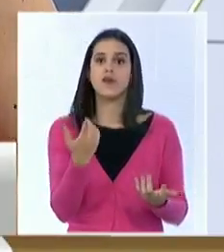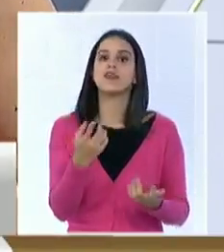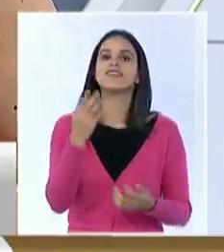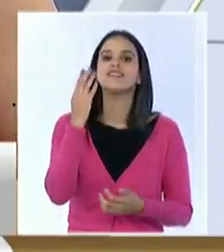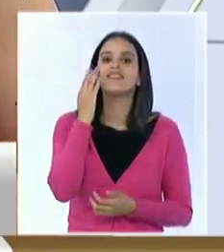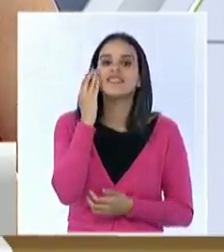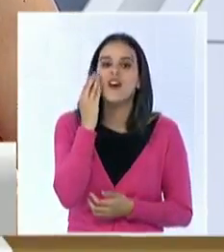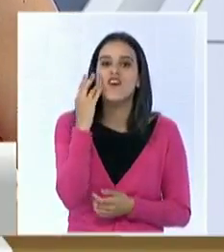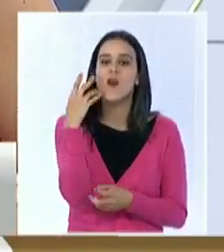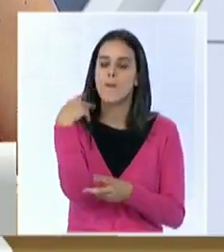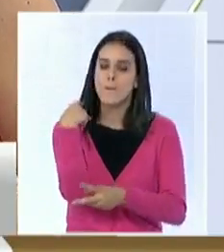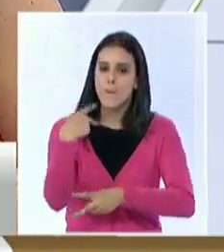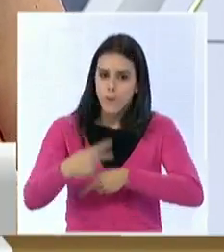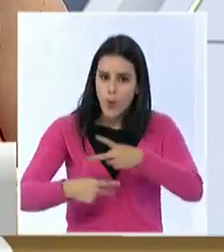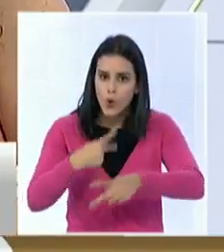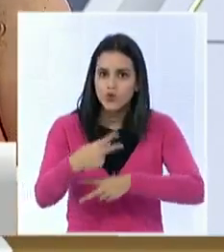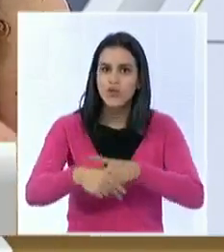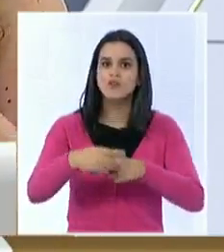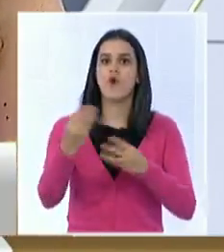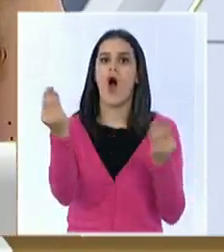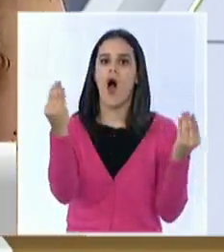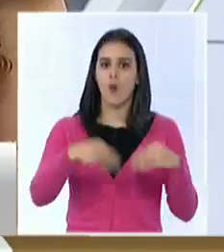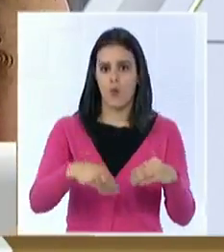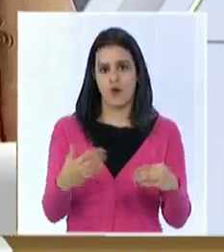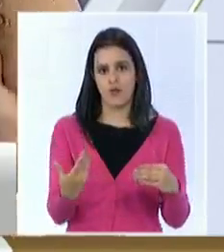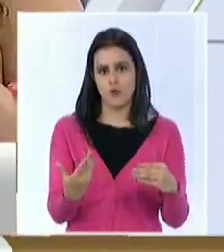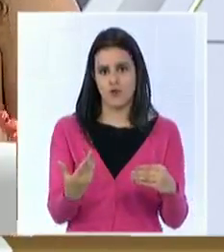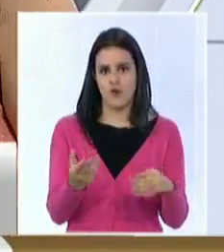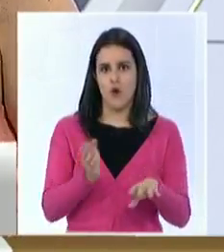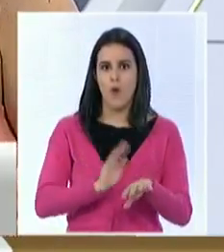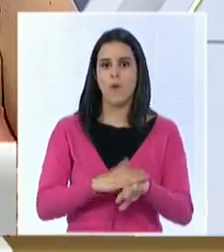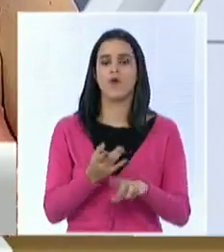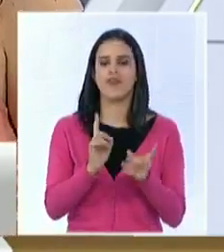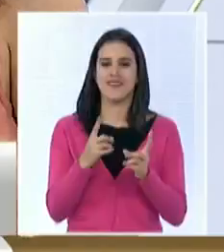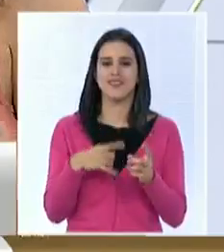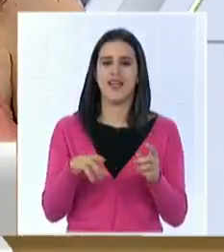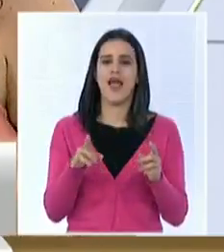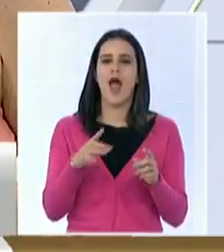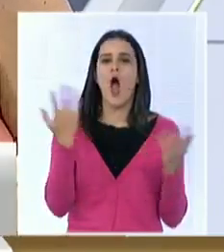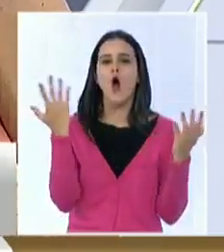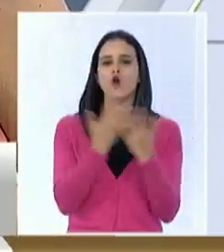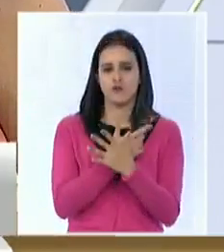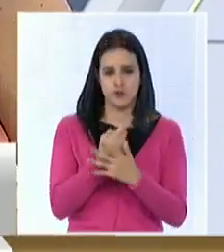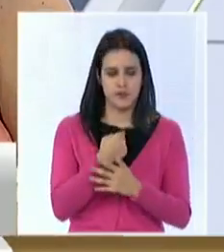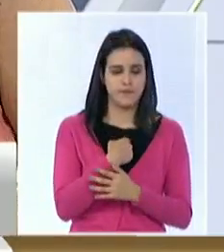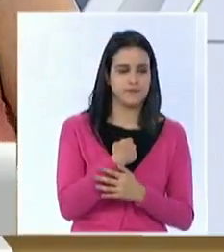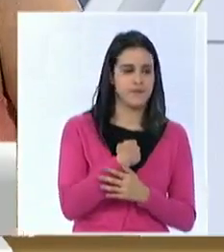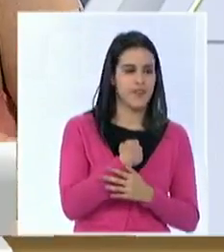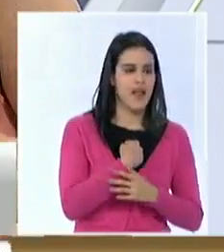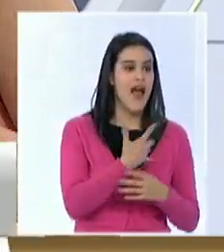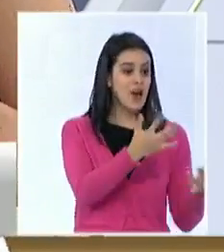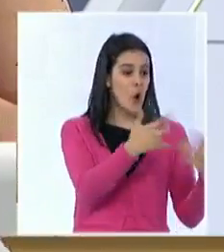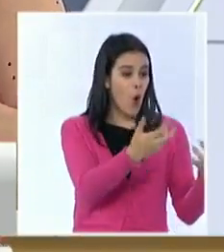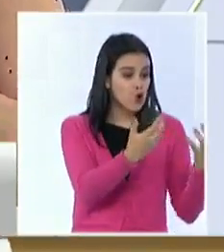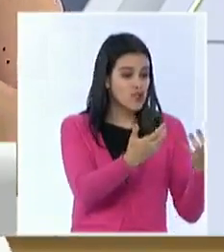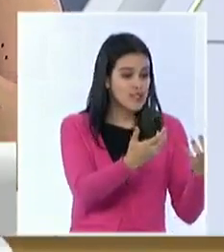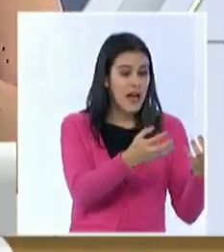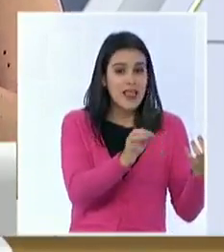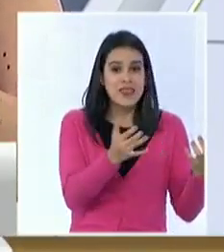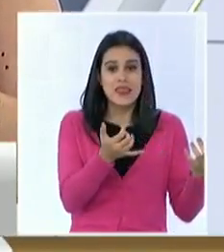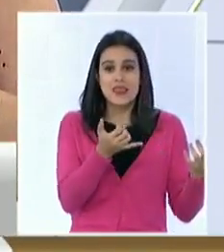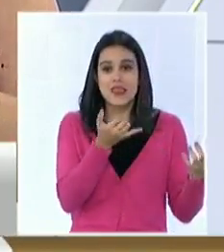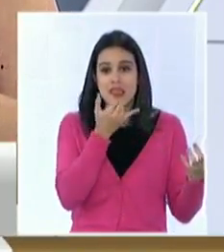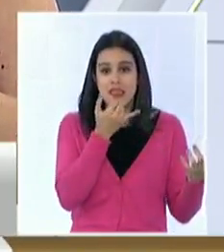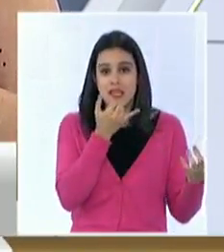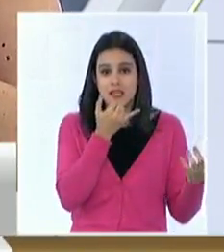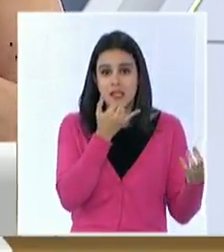cuál es el ciclo más apropiado para descongelar y no cocinar, porque muchas veces lo que me reportan las personas es que salió la